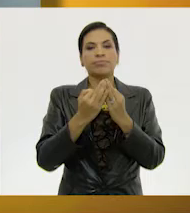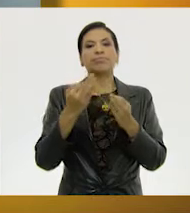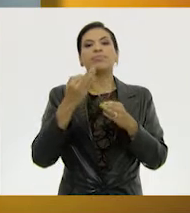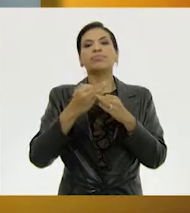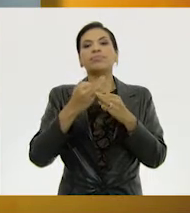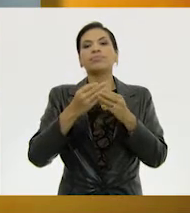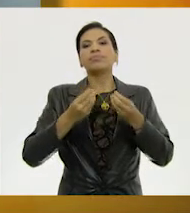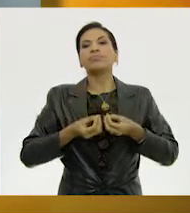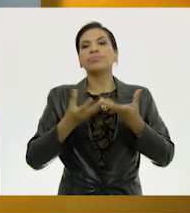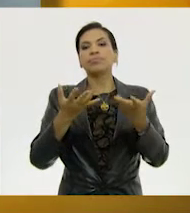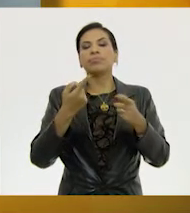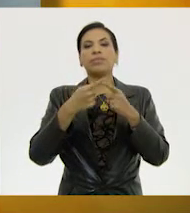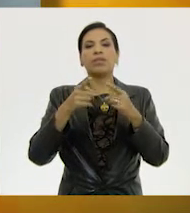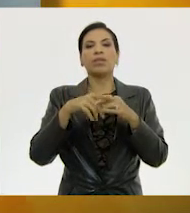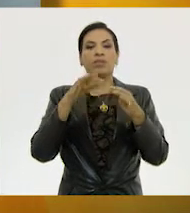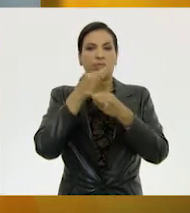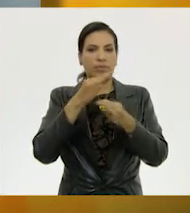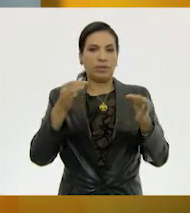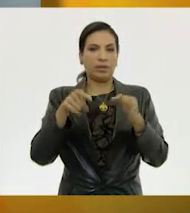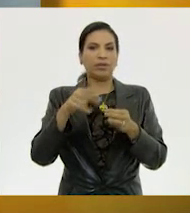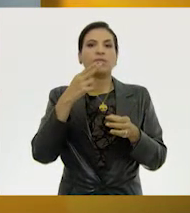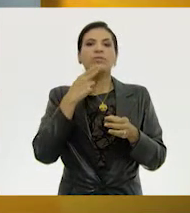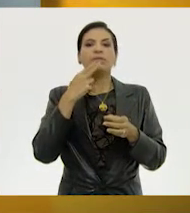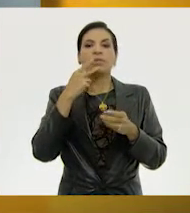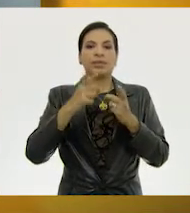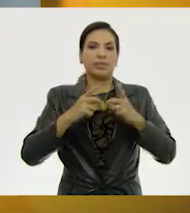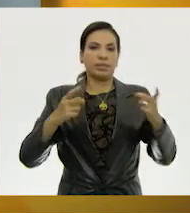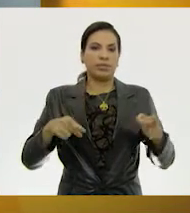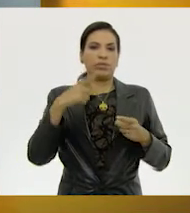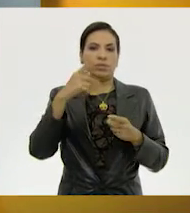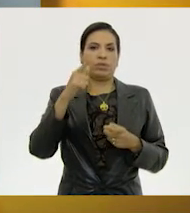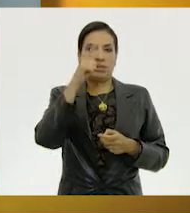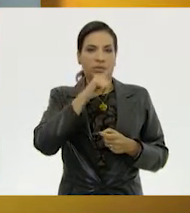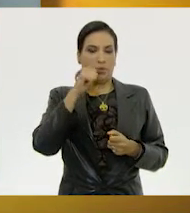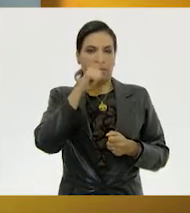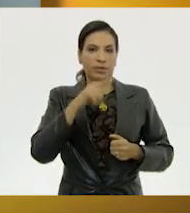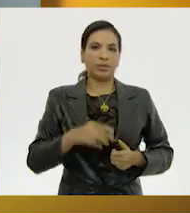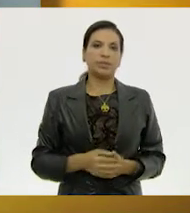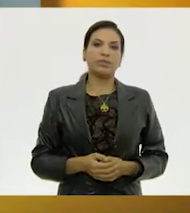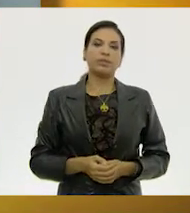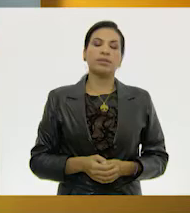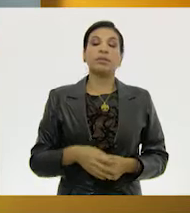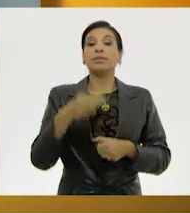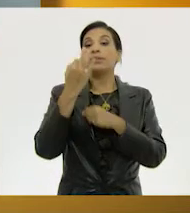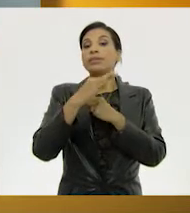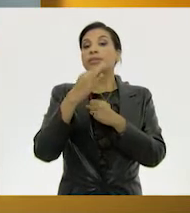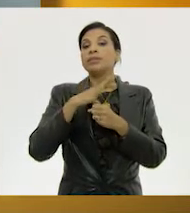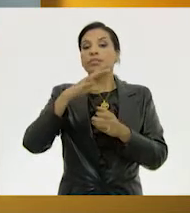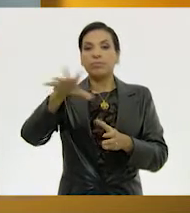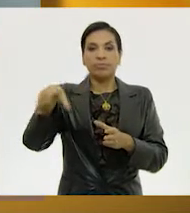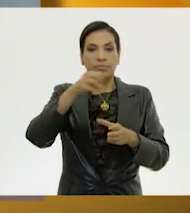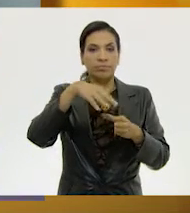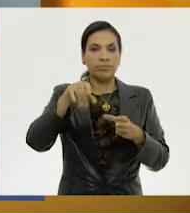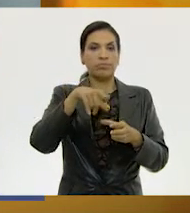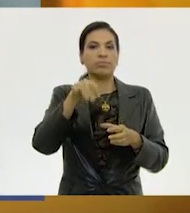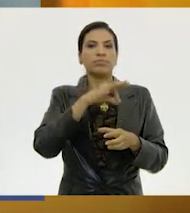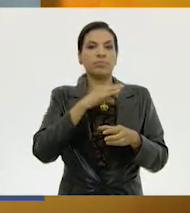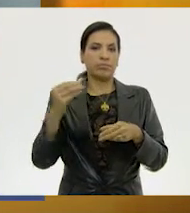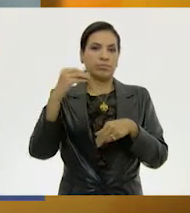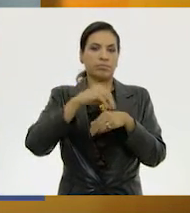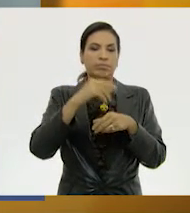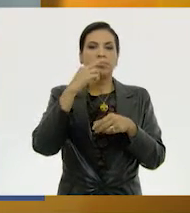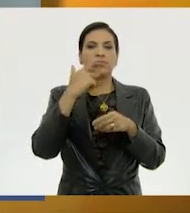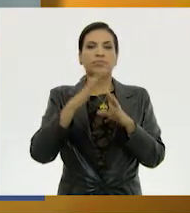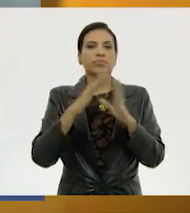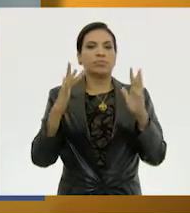estamos transmitiendo mensajes que favorecerán el desarrollo de su lenguaje. Mientras estén recogiendo, procura establecer un